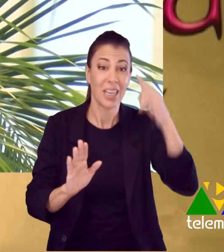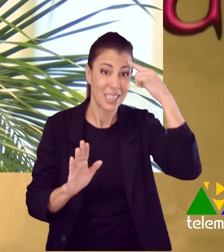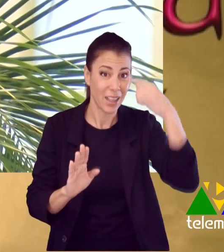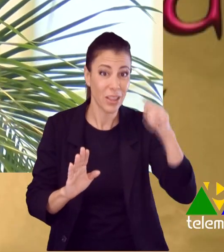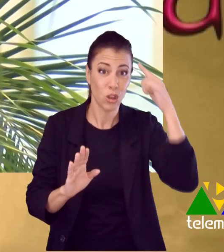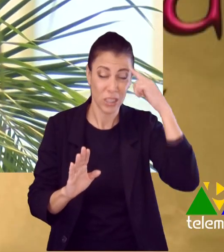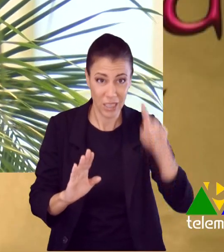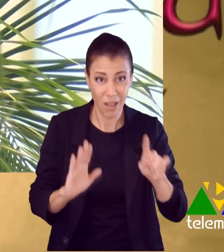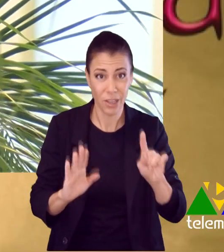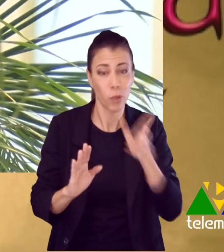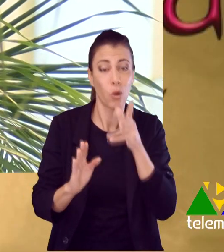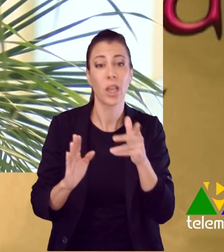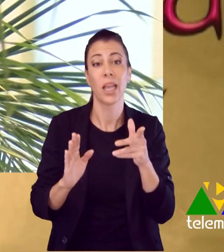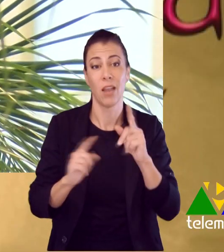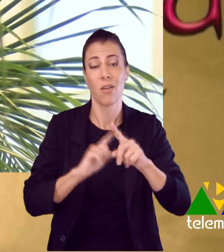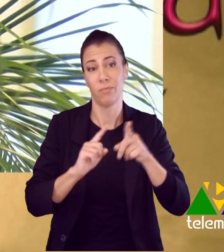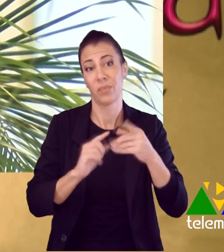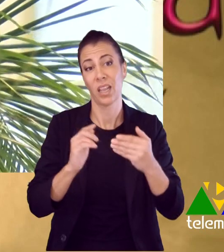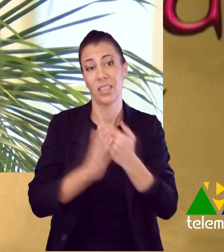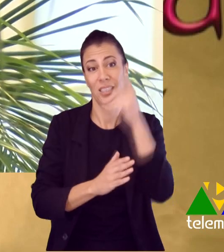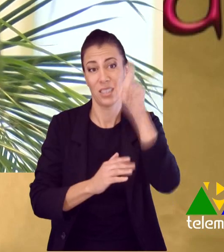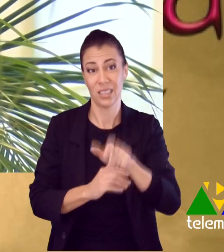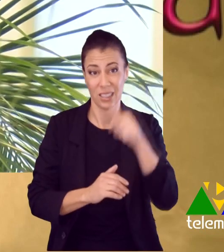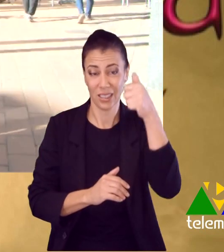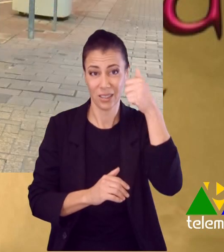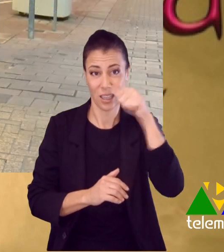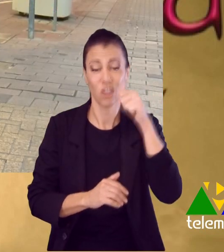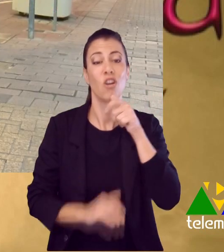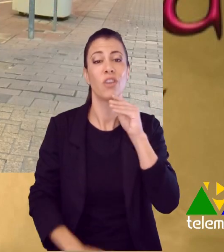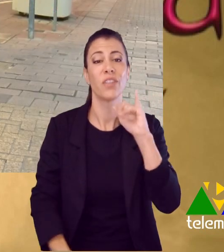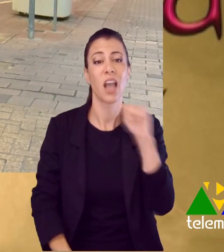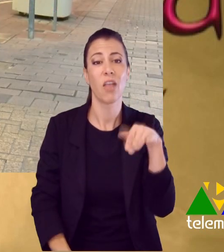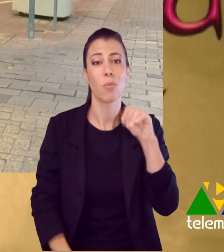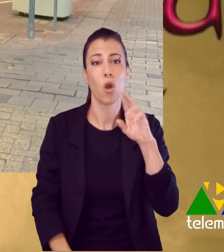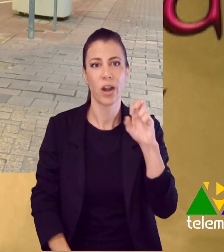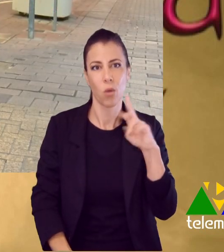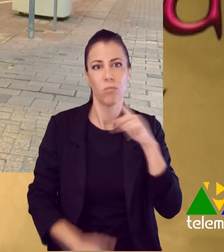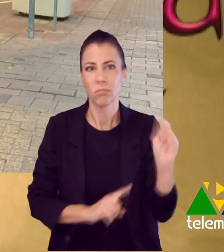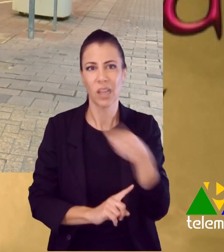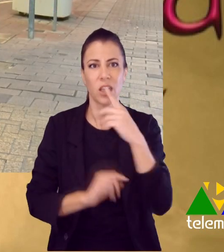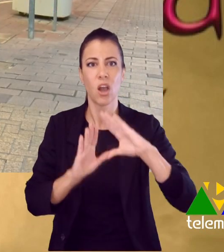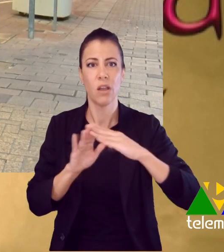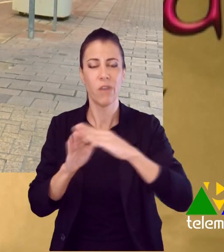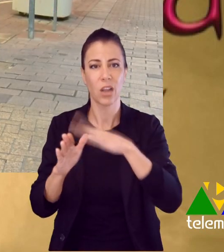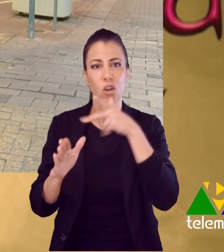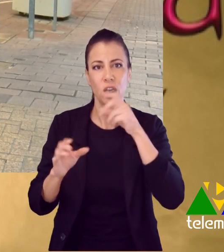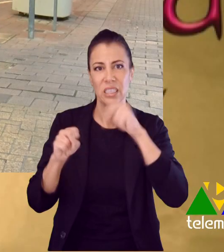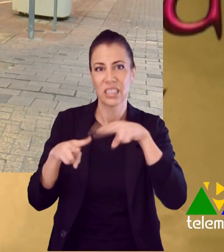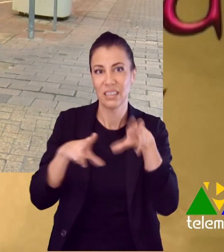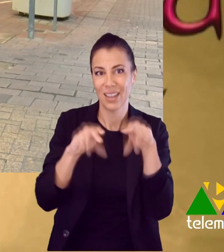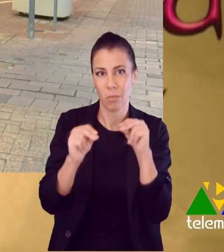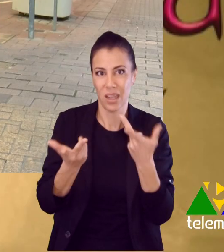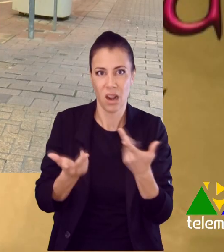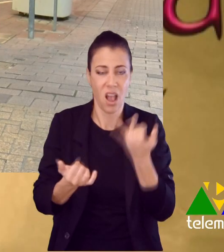sabiendo, porque Díaz Moreu lo sabría perfectamente, que cuando lo mandaban con un barco como el acorazado Colón, sin terminar,